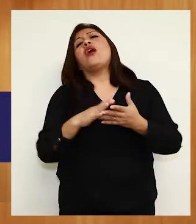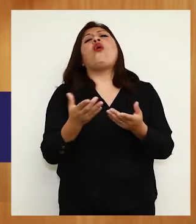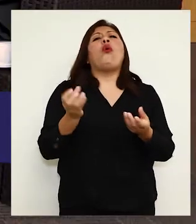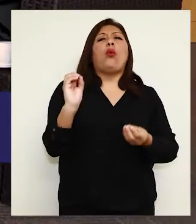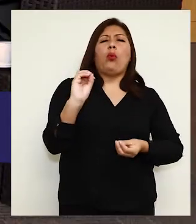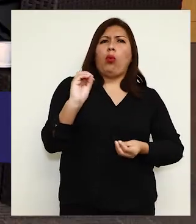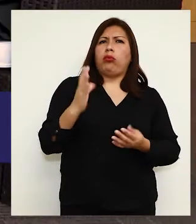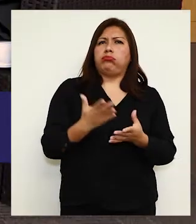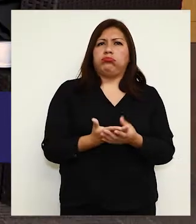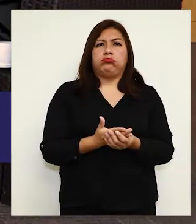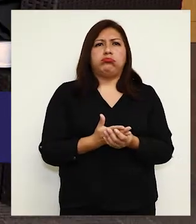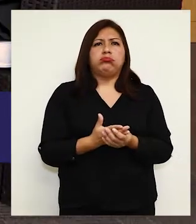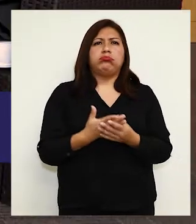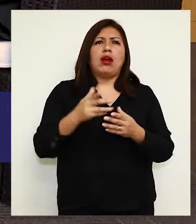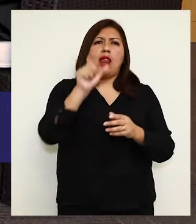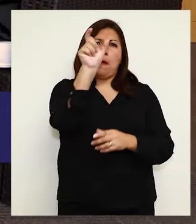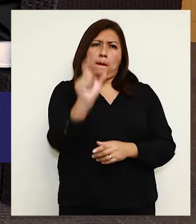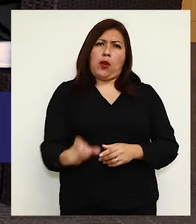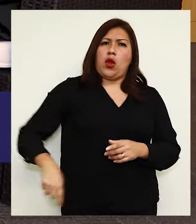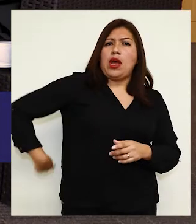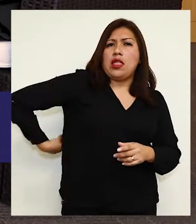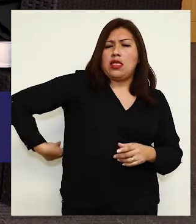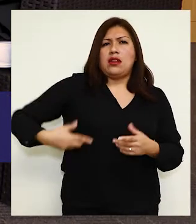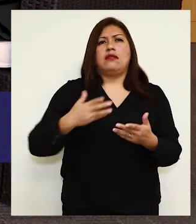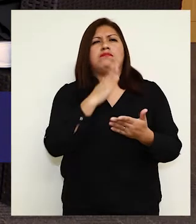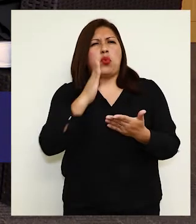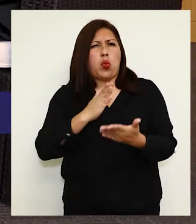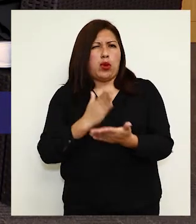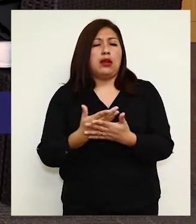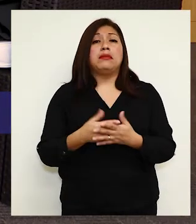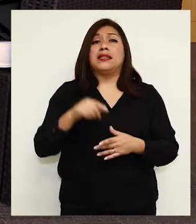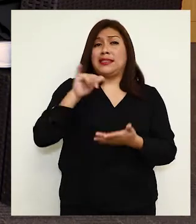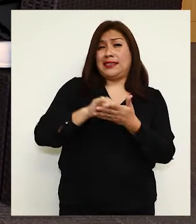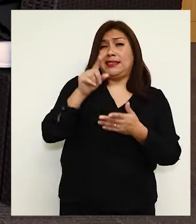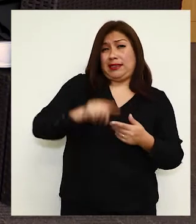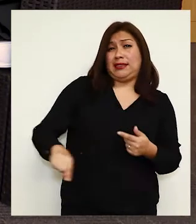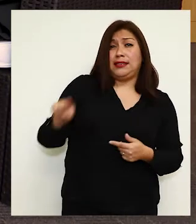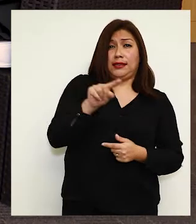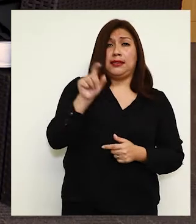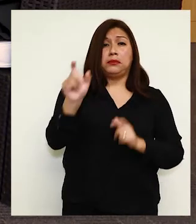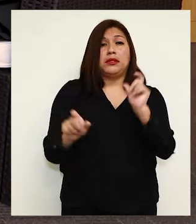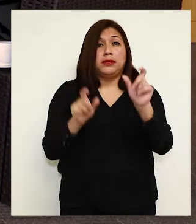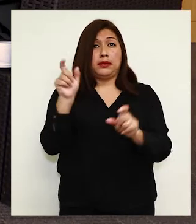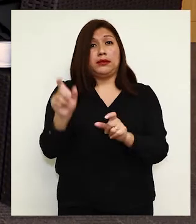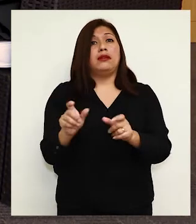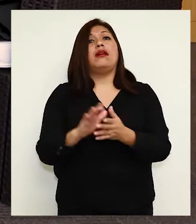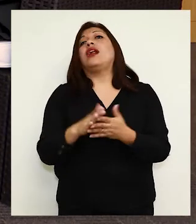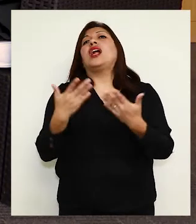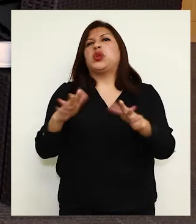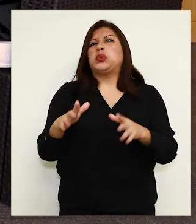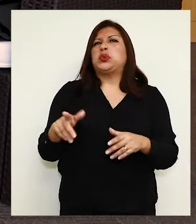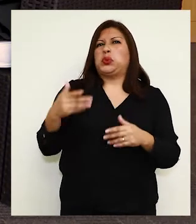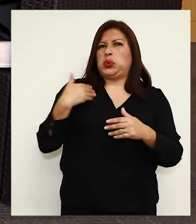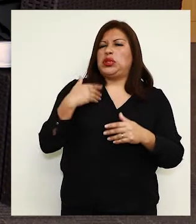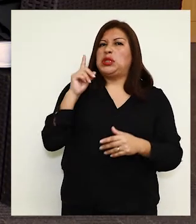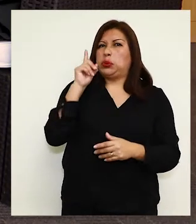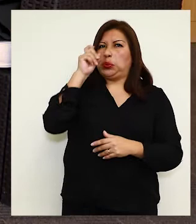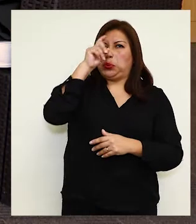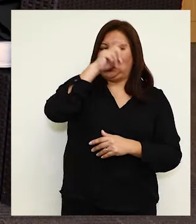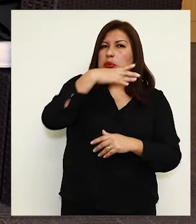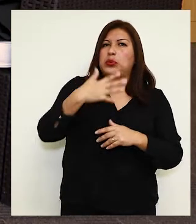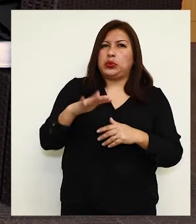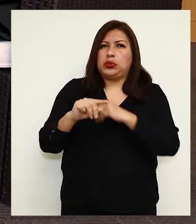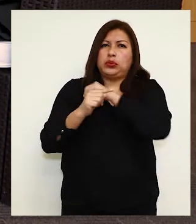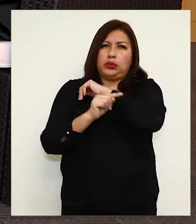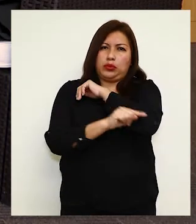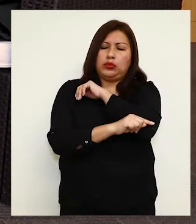por lesiones de la médula espinal. Ellos, que son considerados pacientes de alta complejidad,